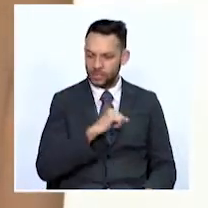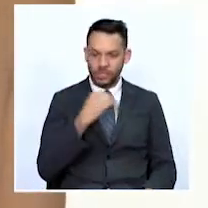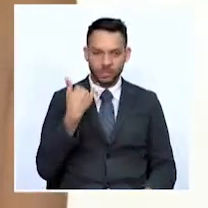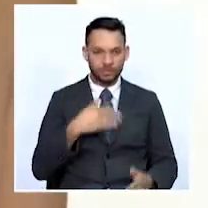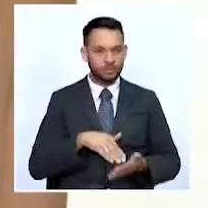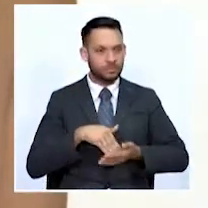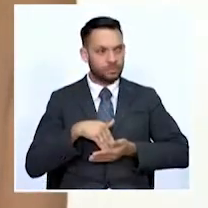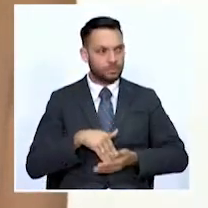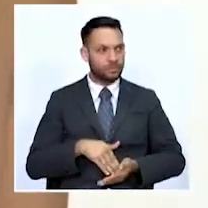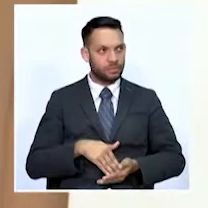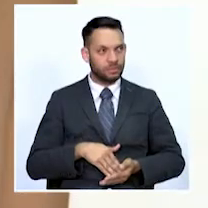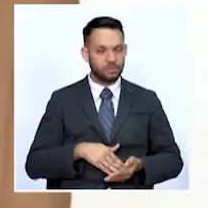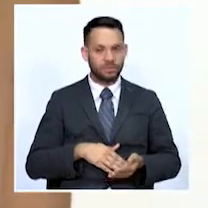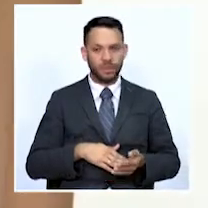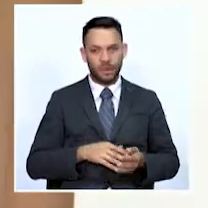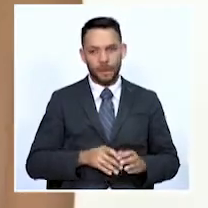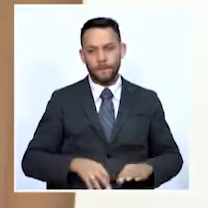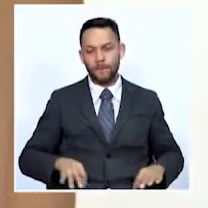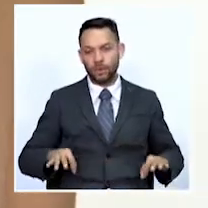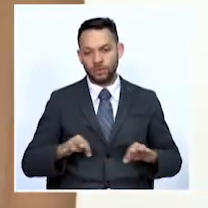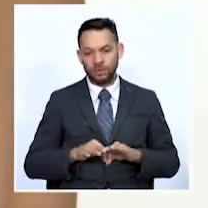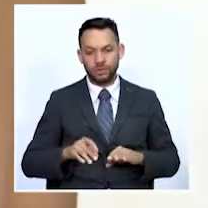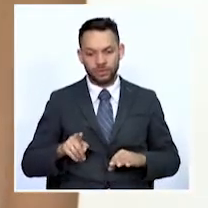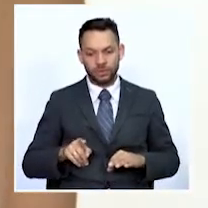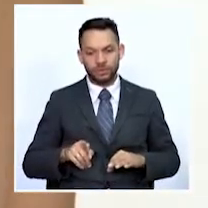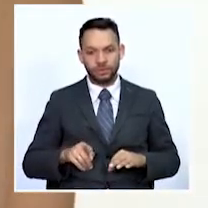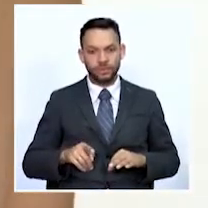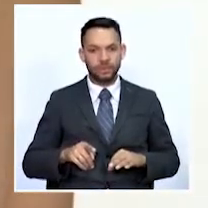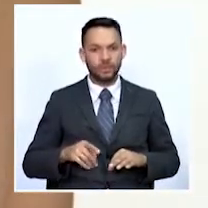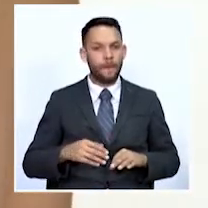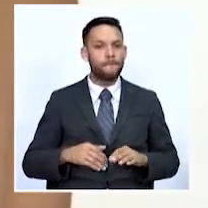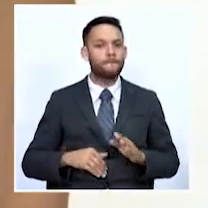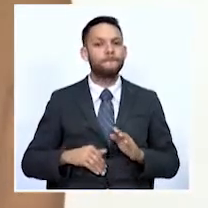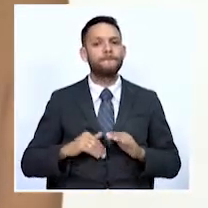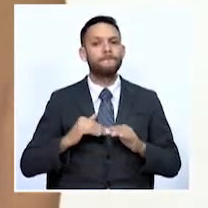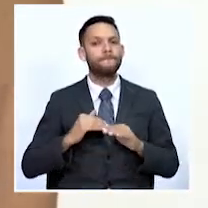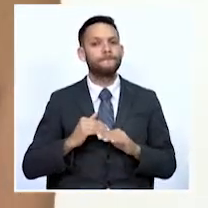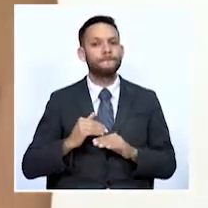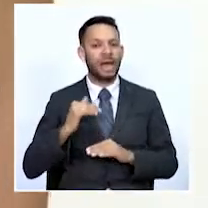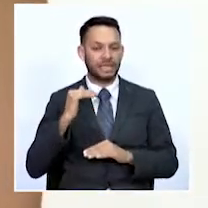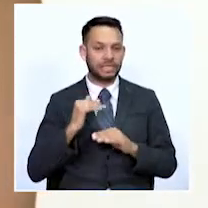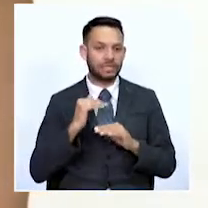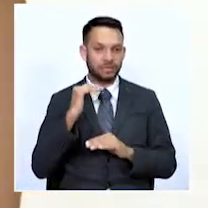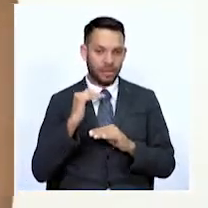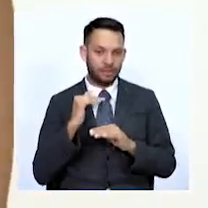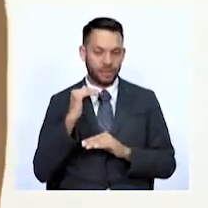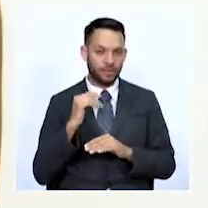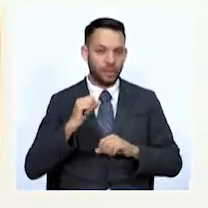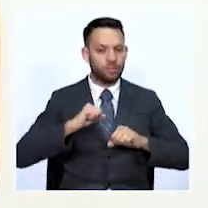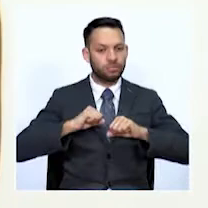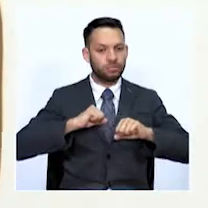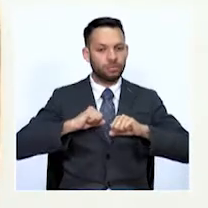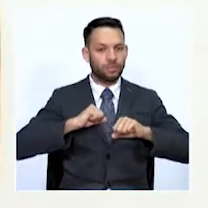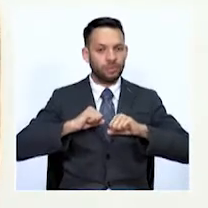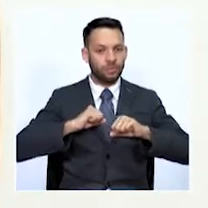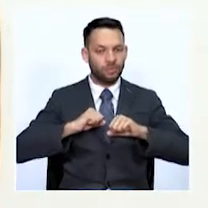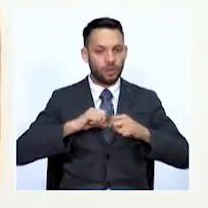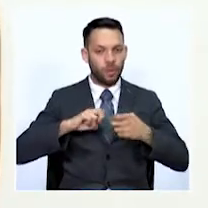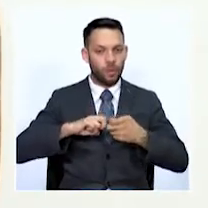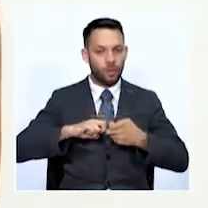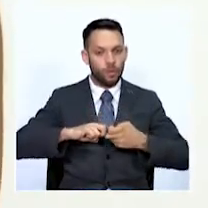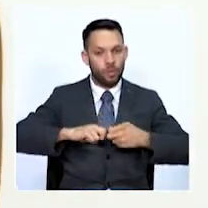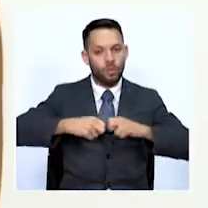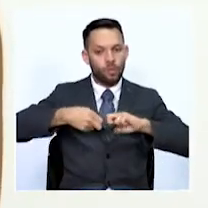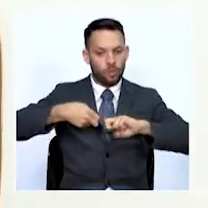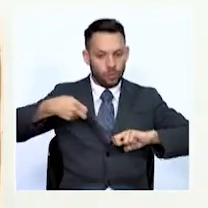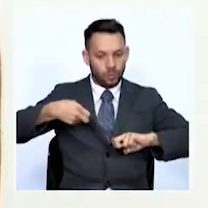posición más aplanado, aquí un poquito más elevado. ¿Qué quiere decir esto? Que estos músculos no están funcionando